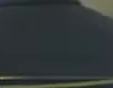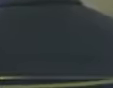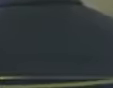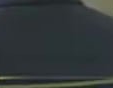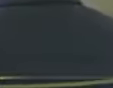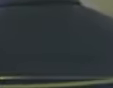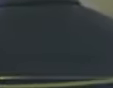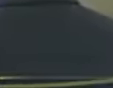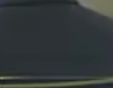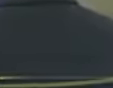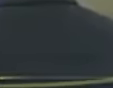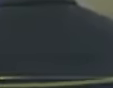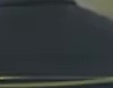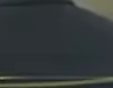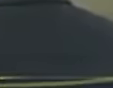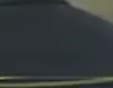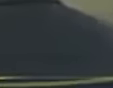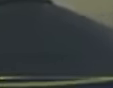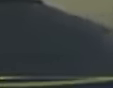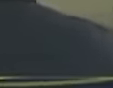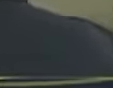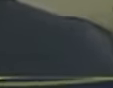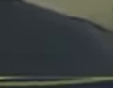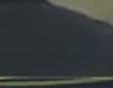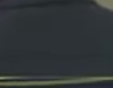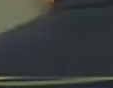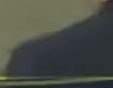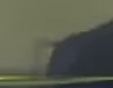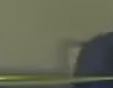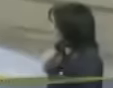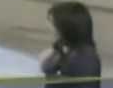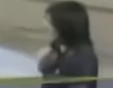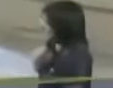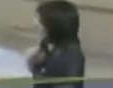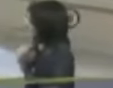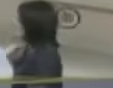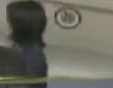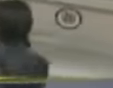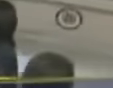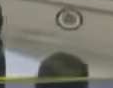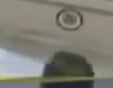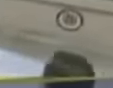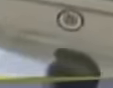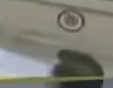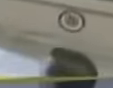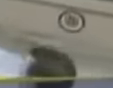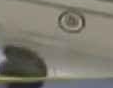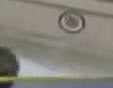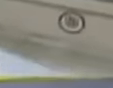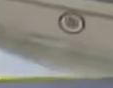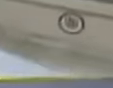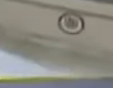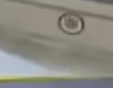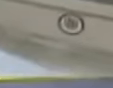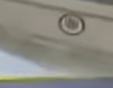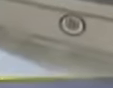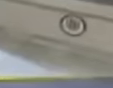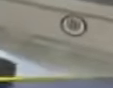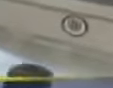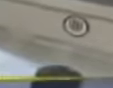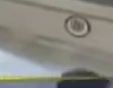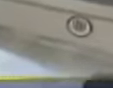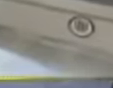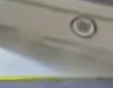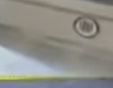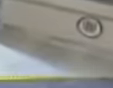energética entre la República Bolivariana de Venezuela y la República de Trinidad y Tobago en aras de impulsar el desarrollo compartido entre ambas naciones